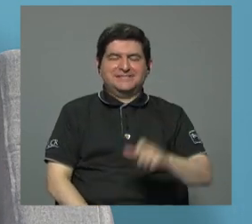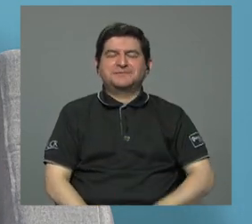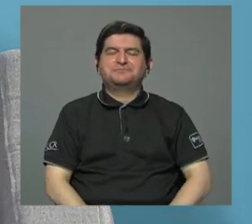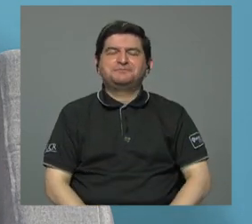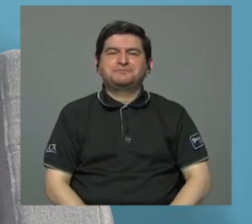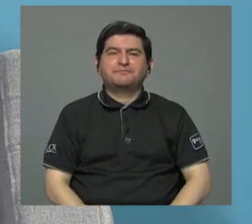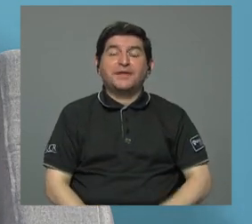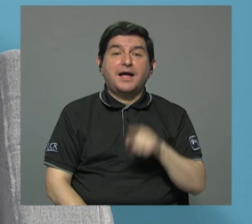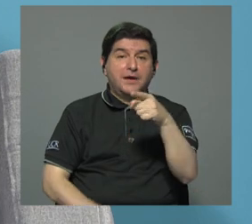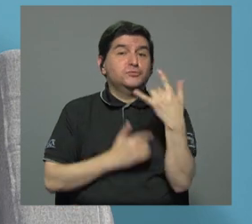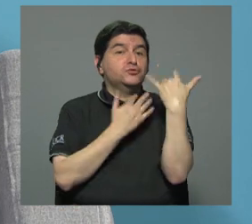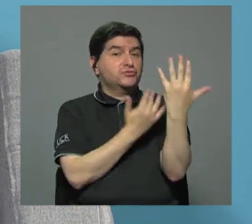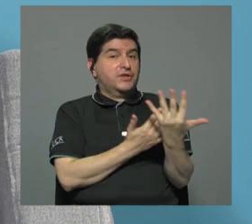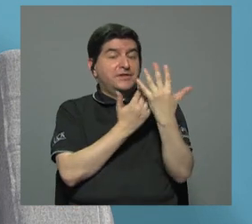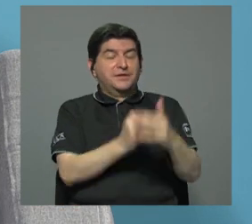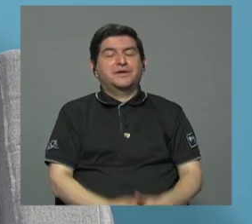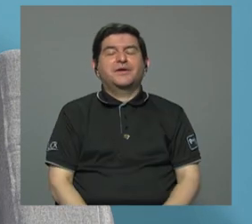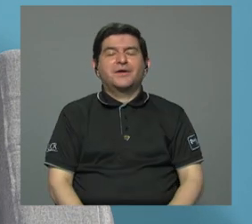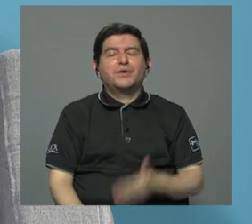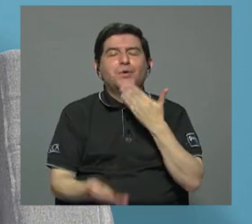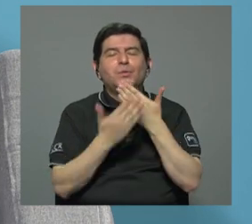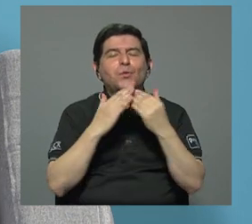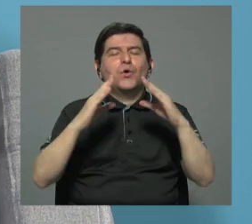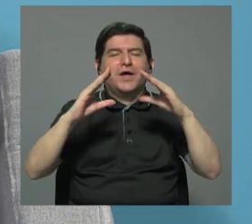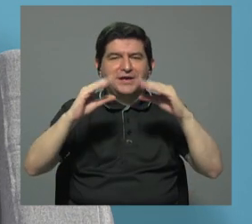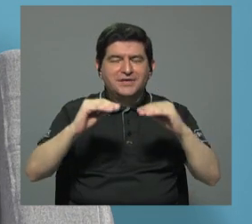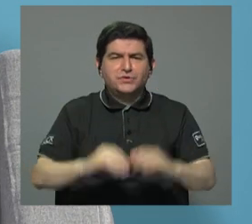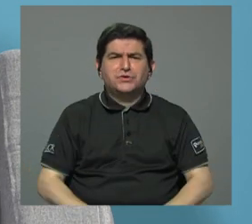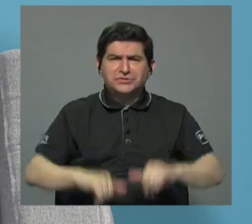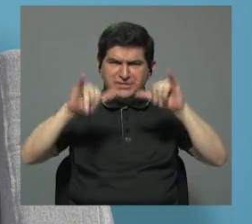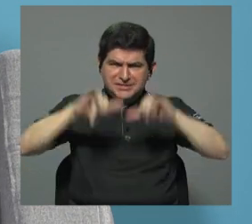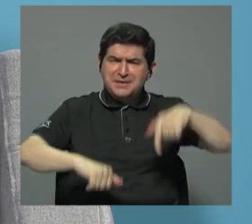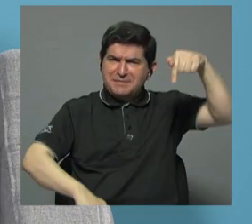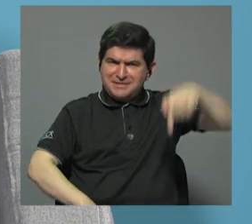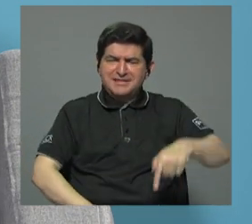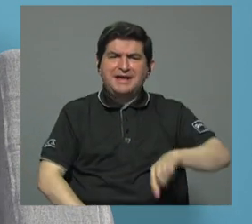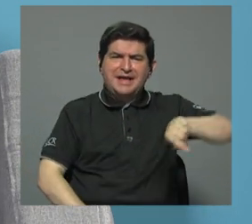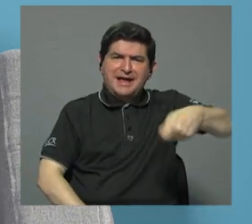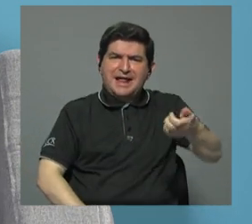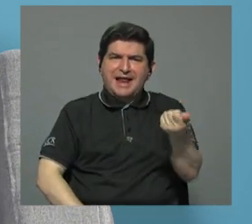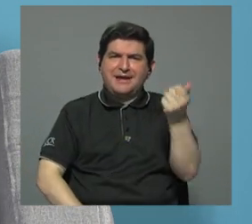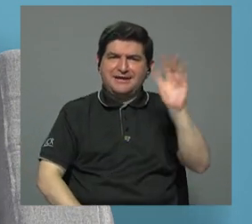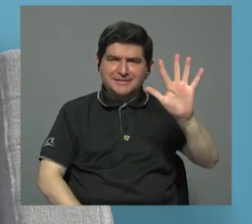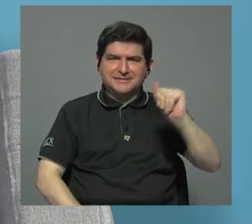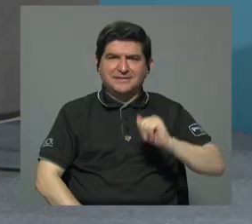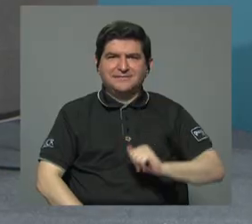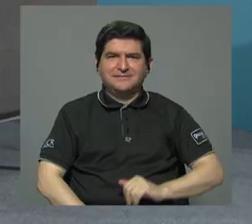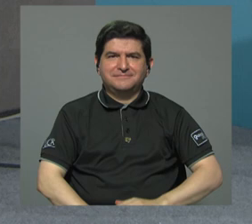les esperamos, que pasen muy buenas noches y manténganse aquí con Canal 15.